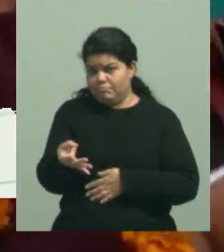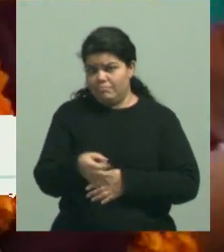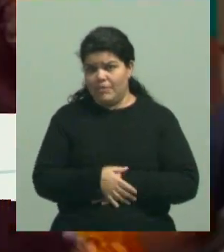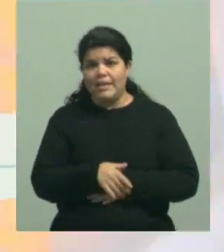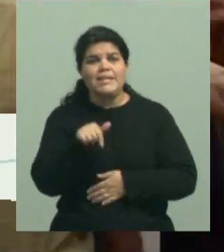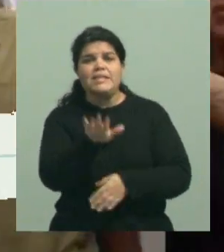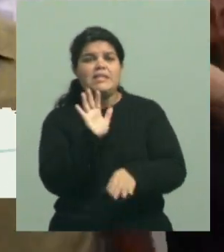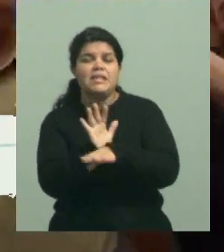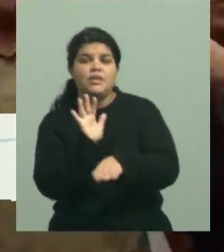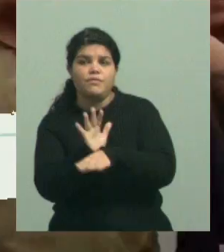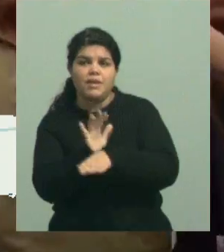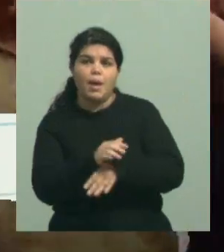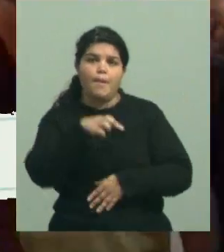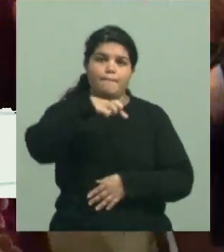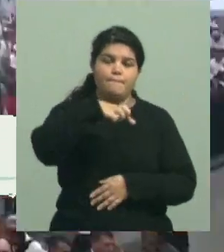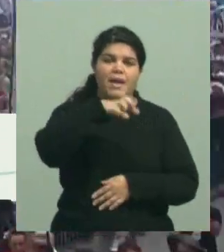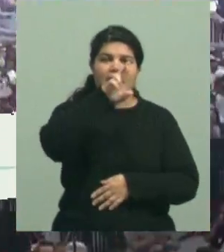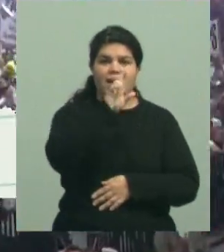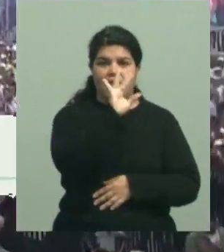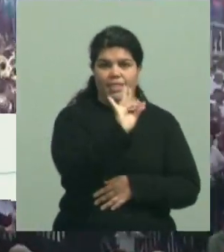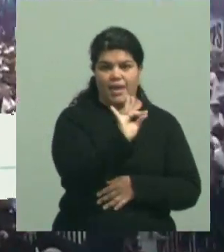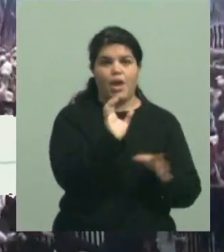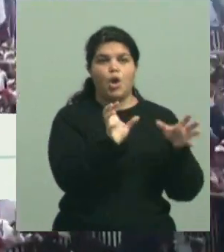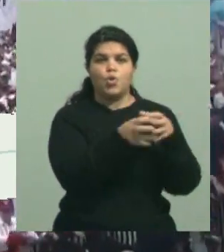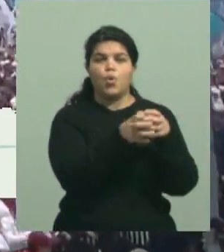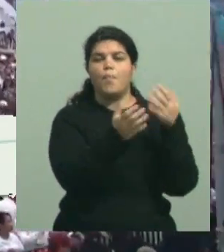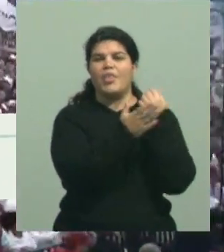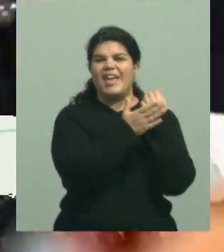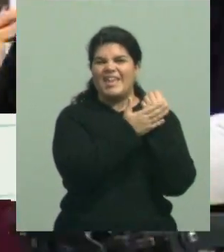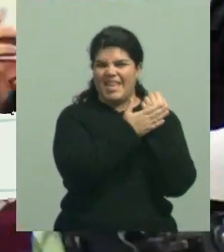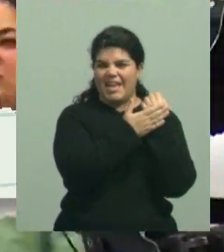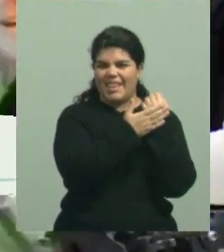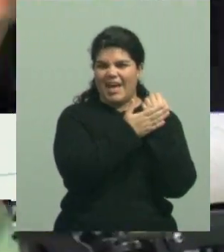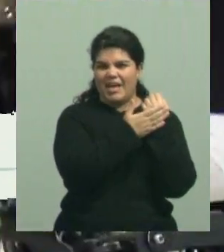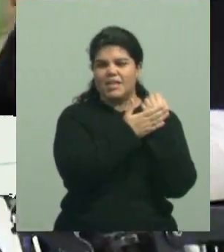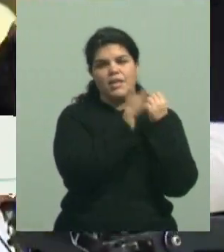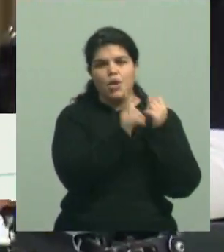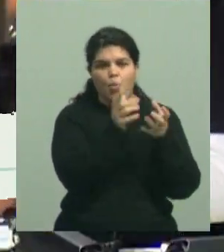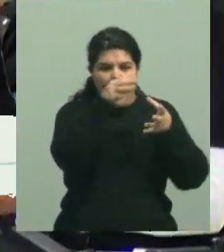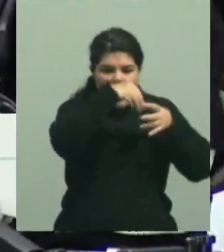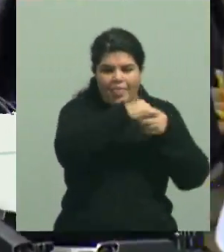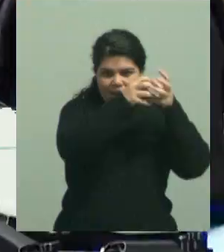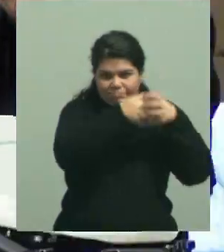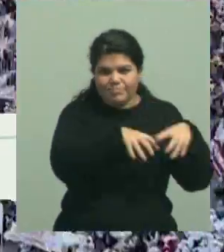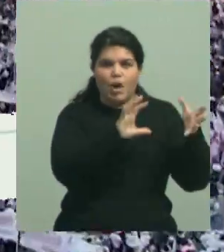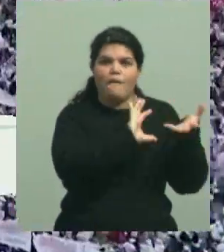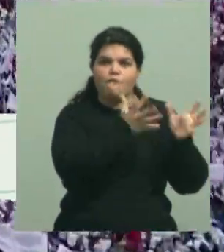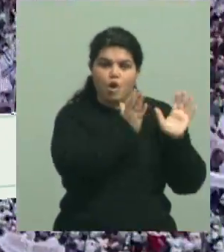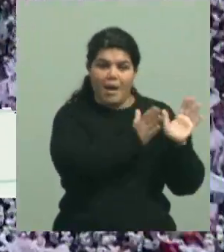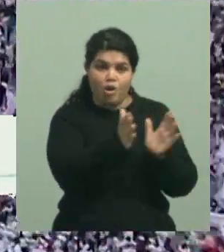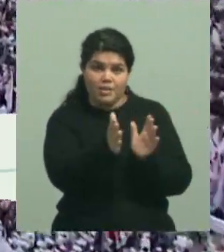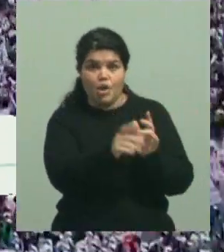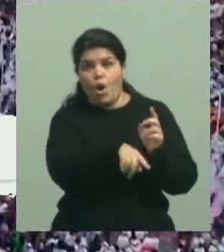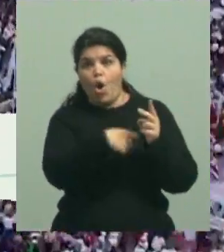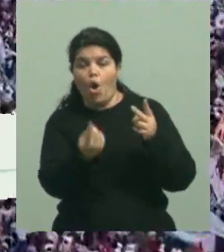estructuras, al PRD, que era un partido, podríamos decir, de centroizquierda con matices internos, y también,